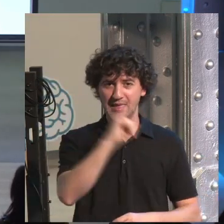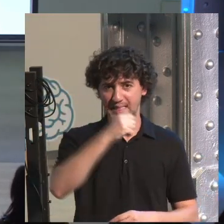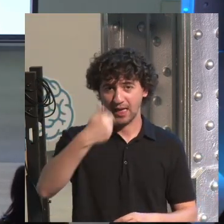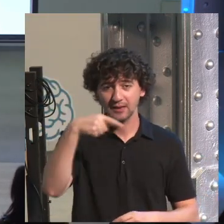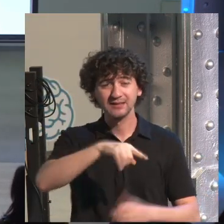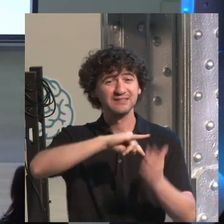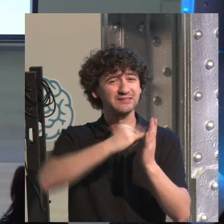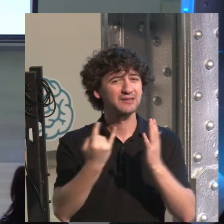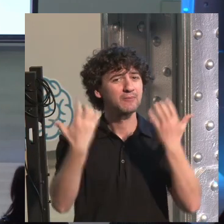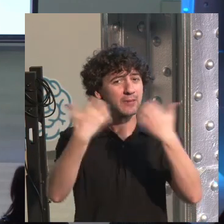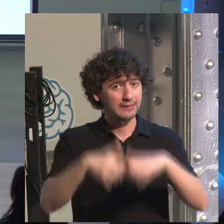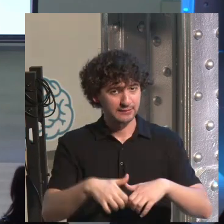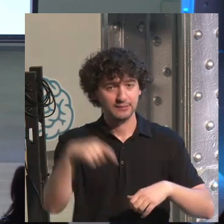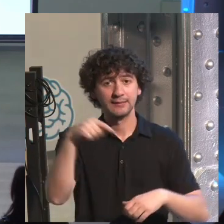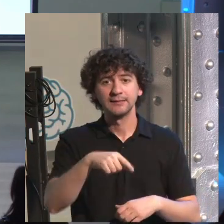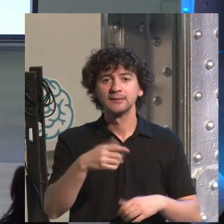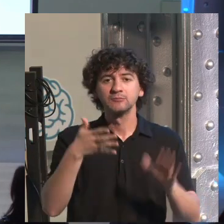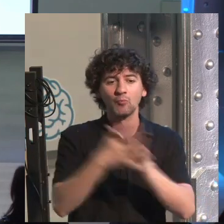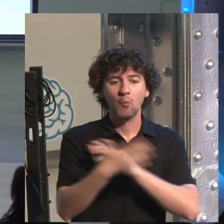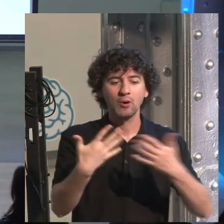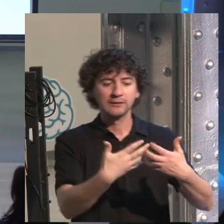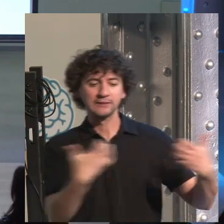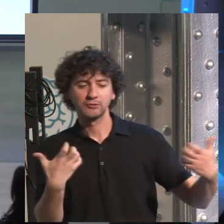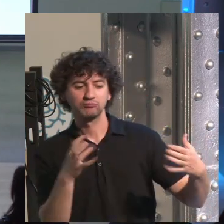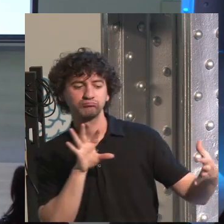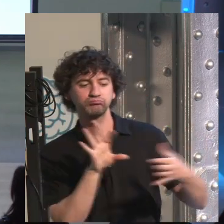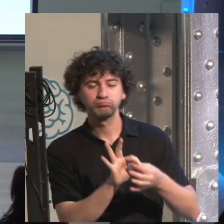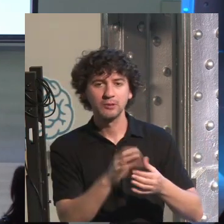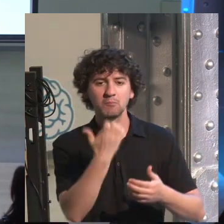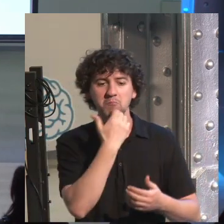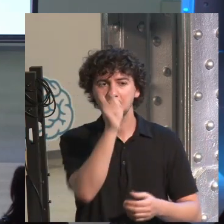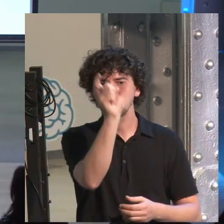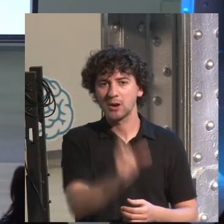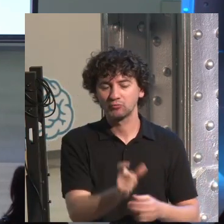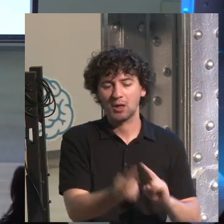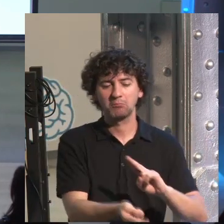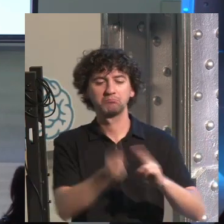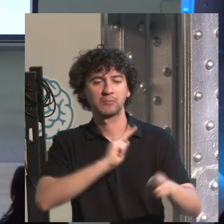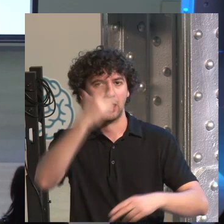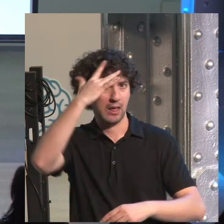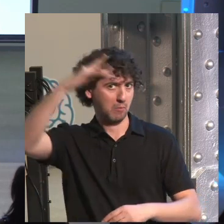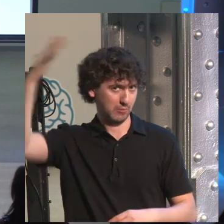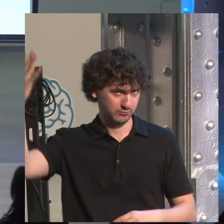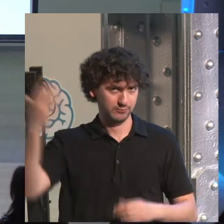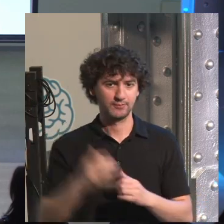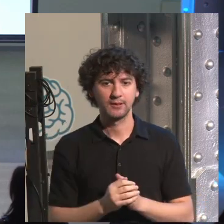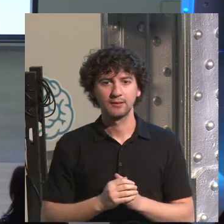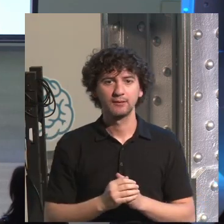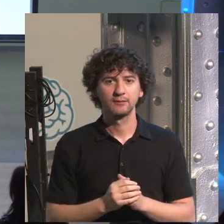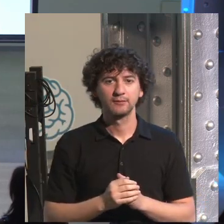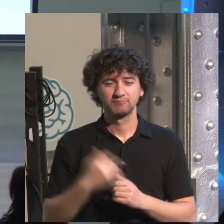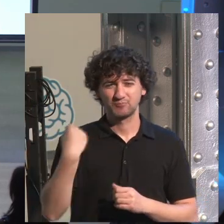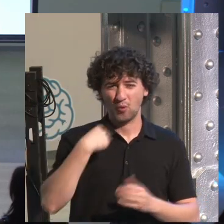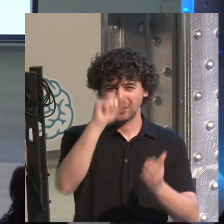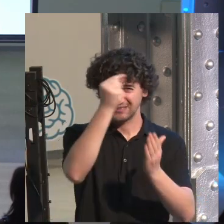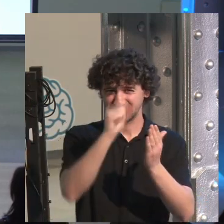Son sistemas en los que tú interaccionas con texto y hablas con un personaje que te contesta, ¿no? Están muy inspirados en el test de